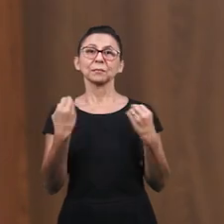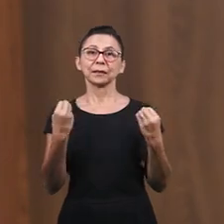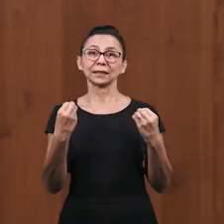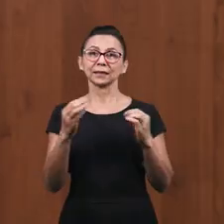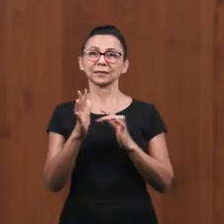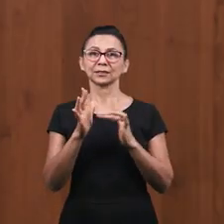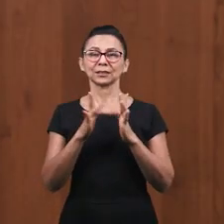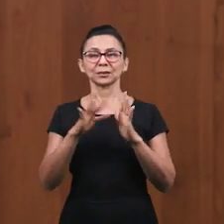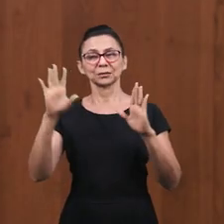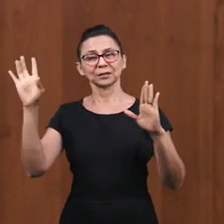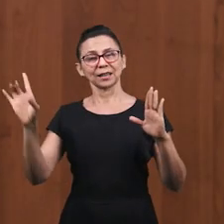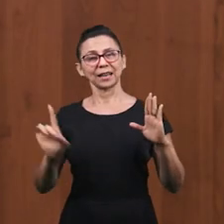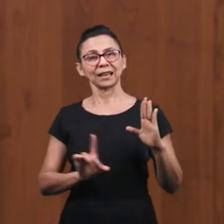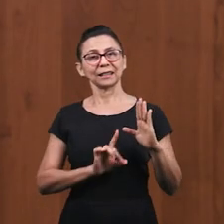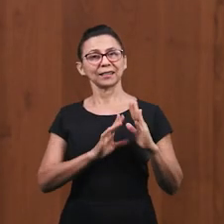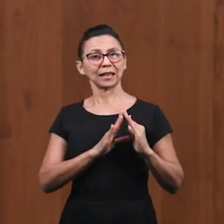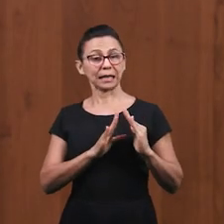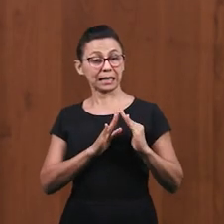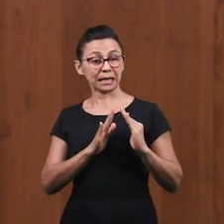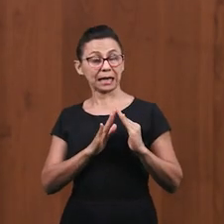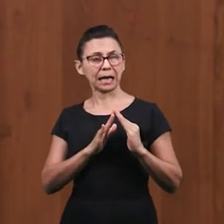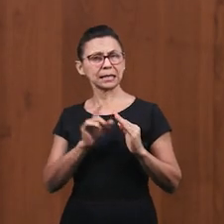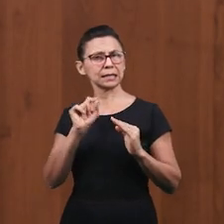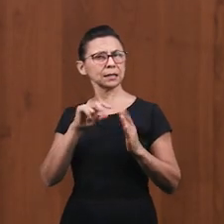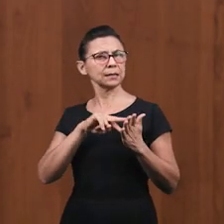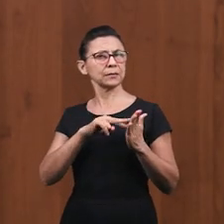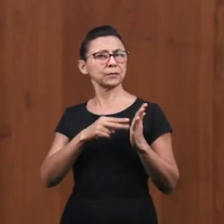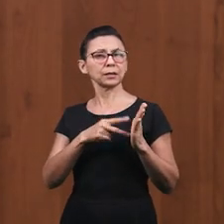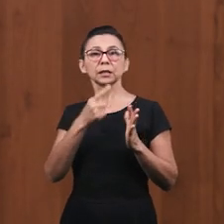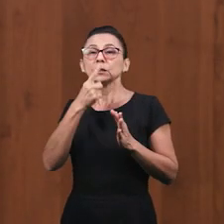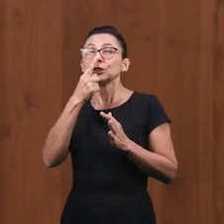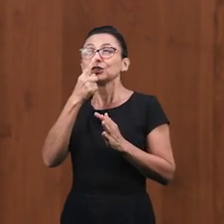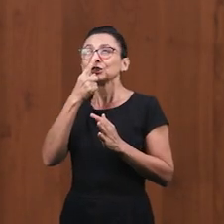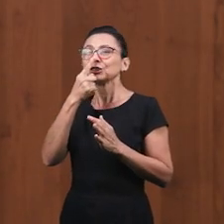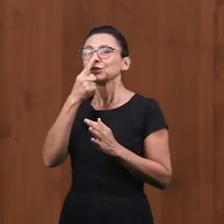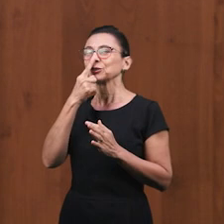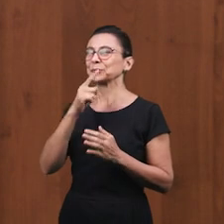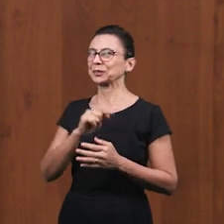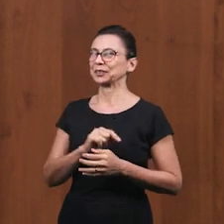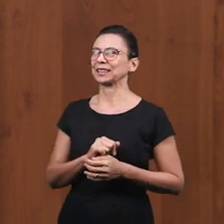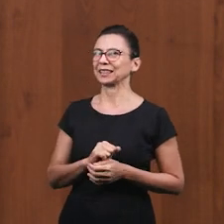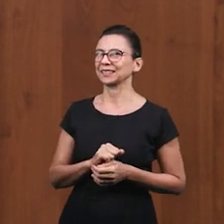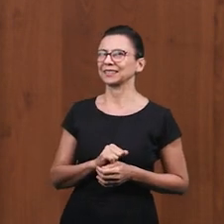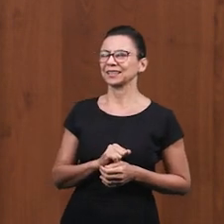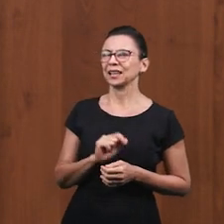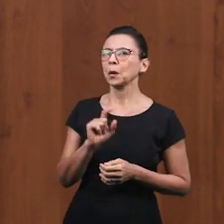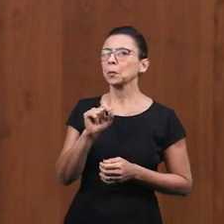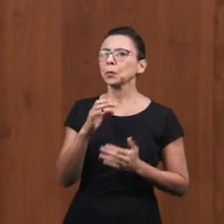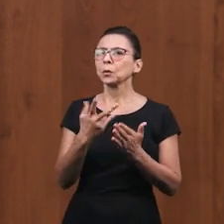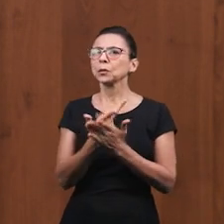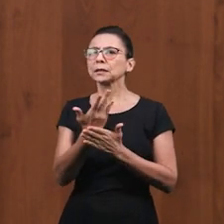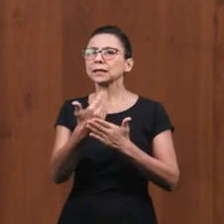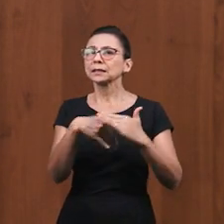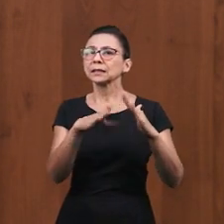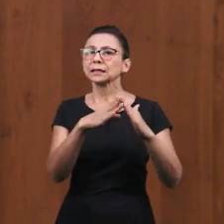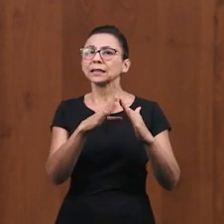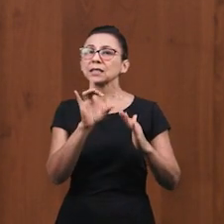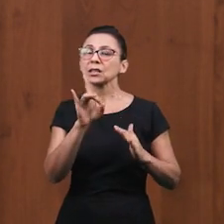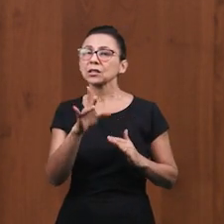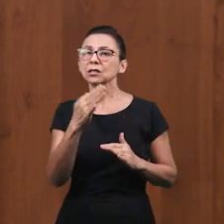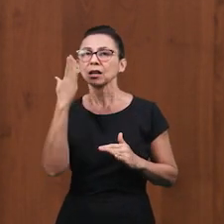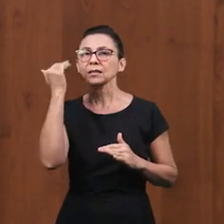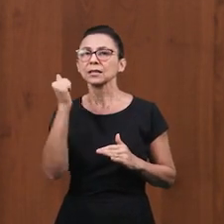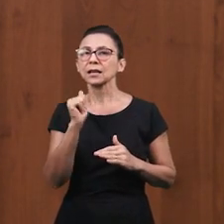entre. La casa nos habla de la intimidad. Solo sabe qué pasa en una casa los que